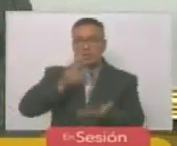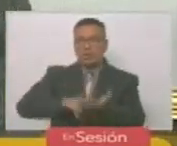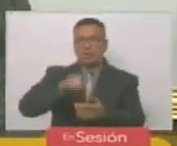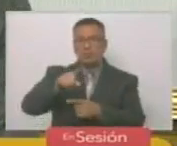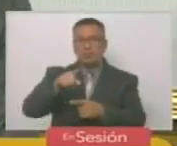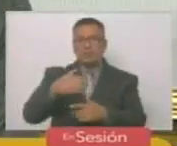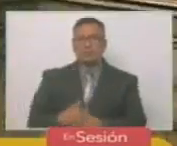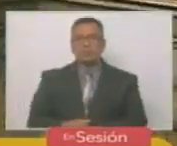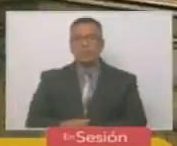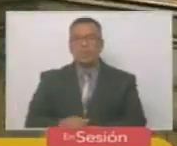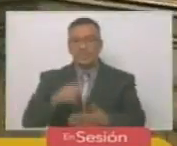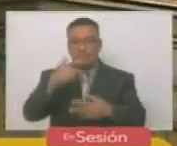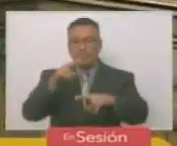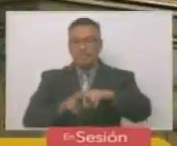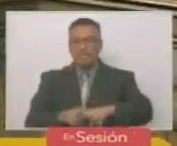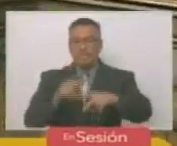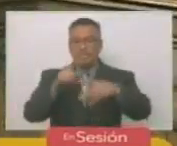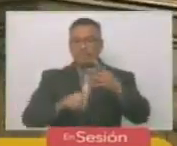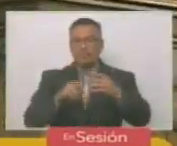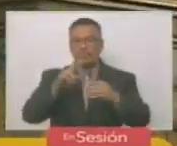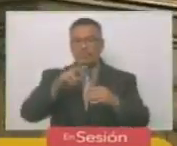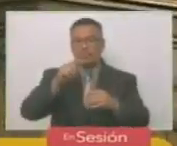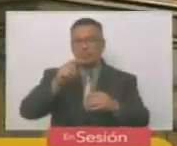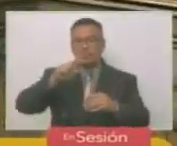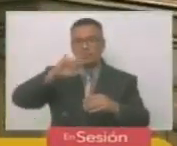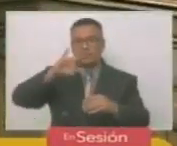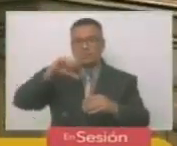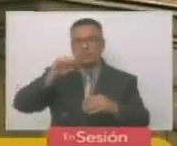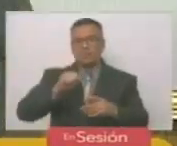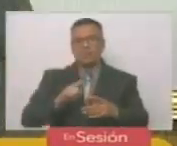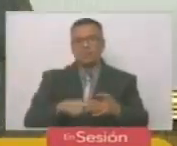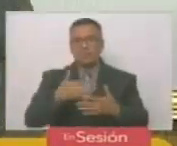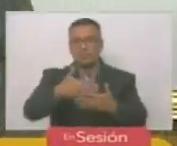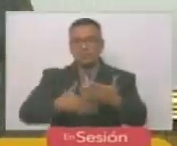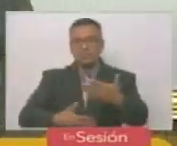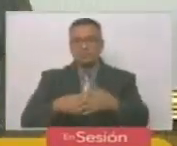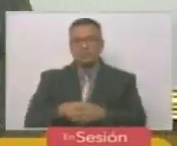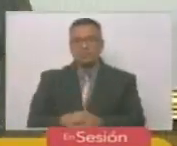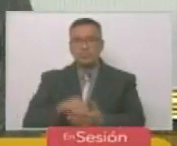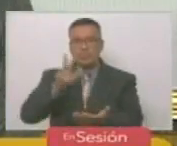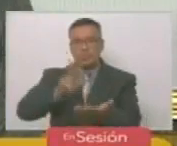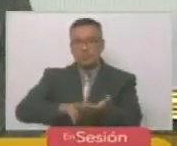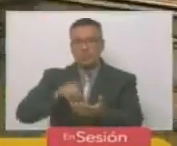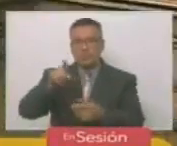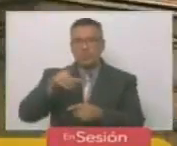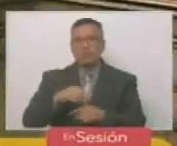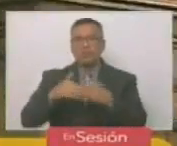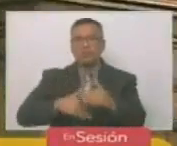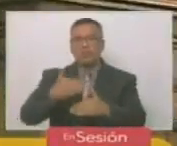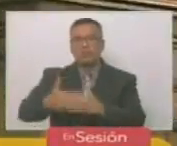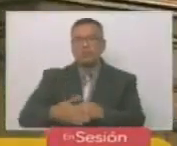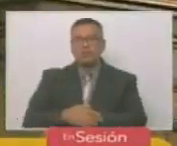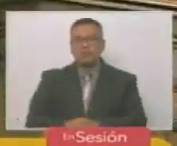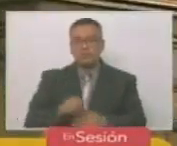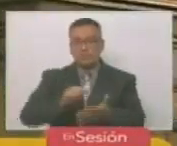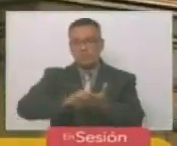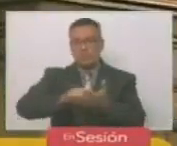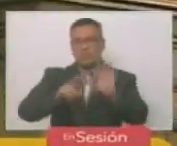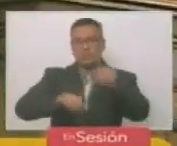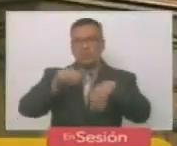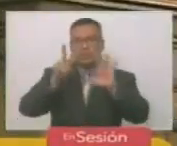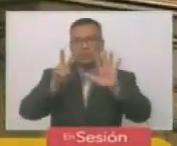Siguiente. Epígrafe Rectoría. En consideración el epígrafe. Aprobado. Siguiente. Artículo 12.